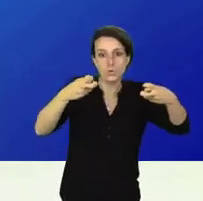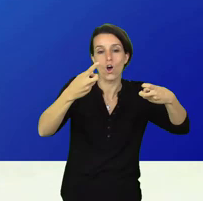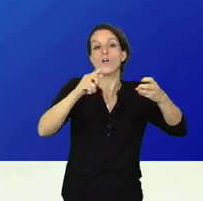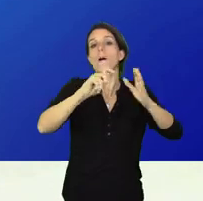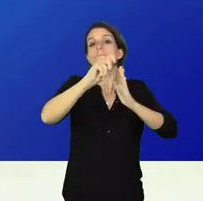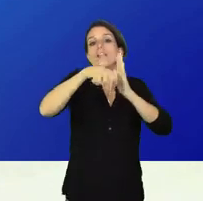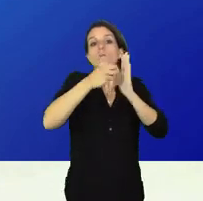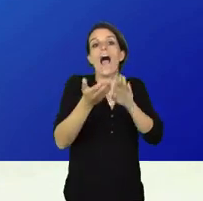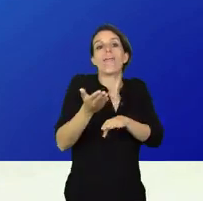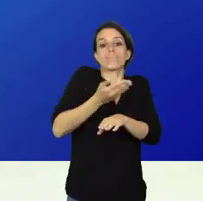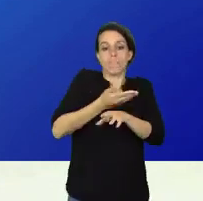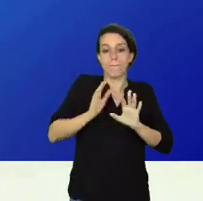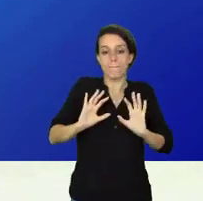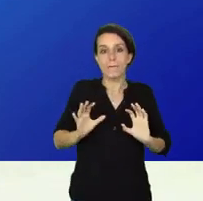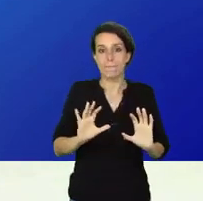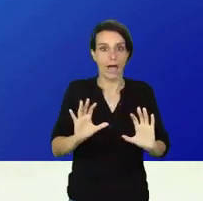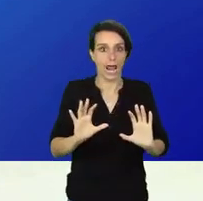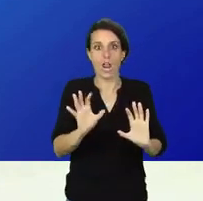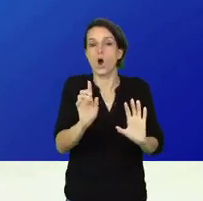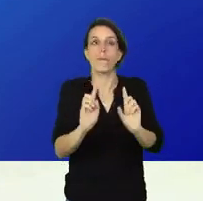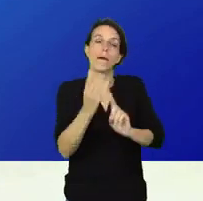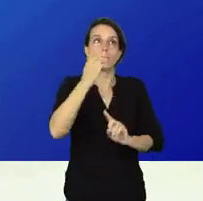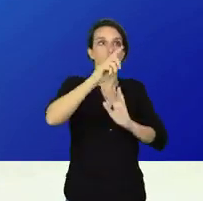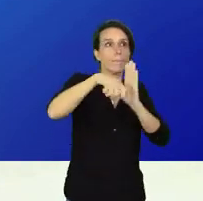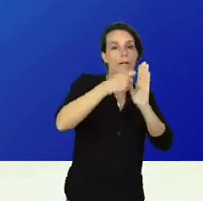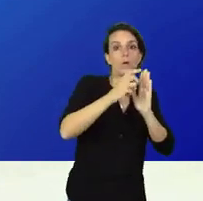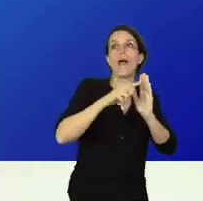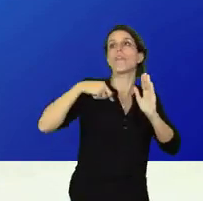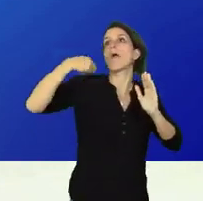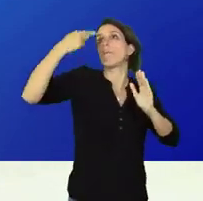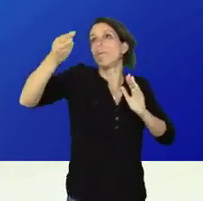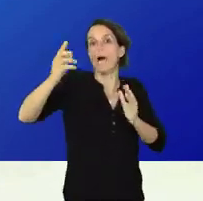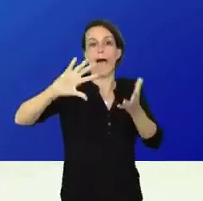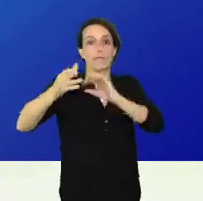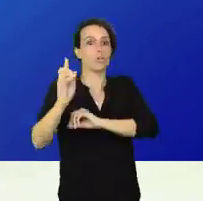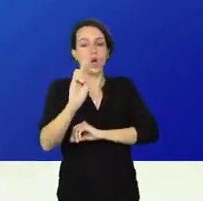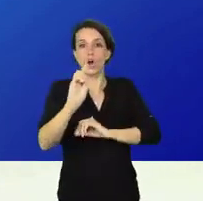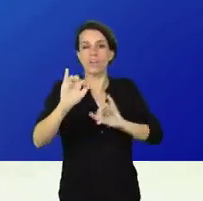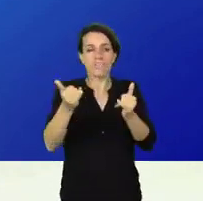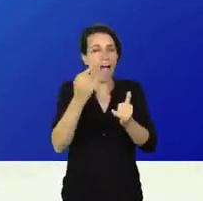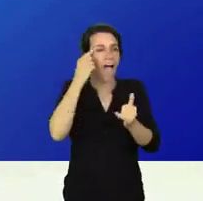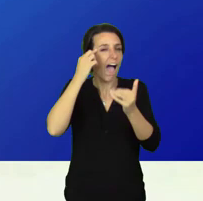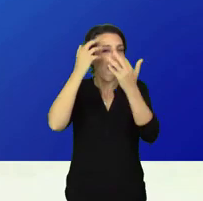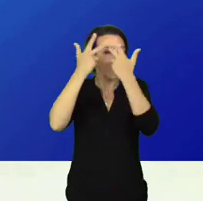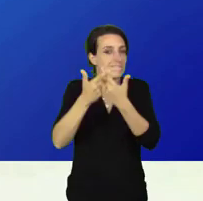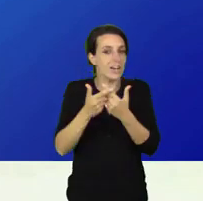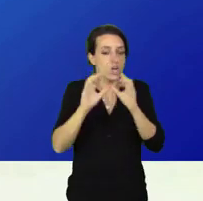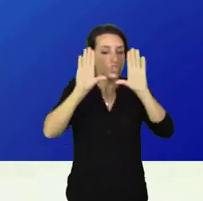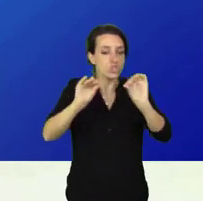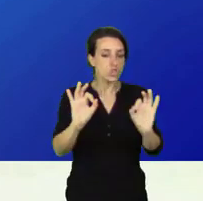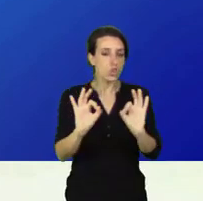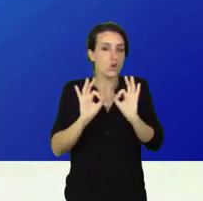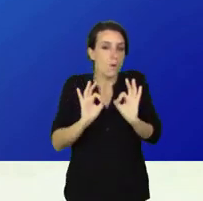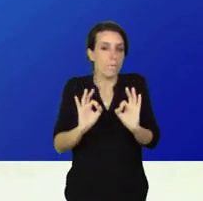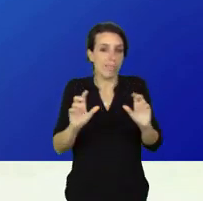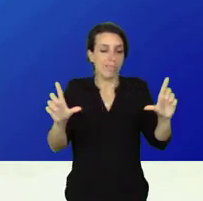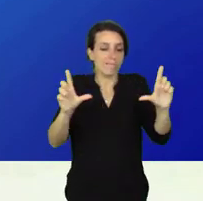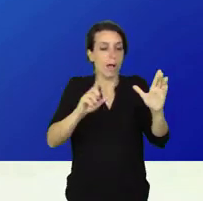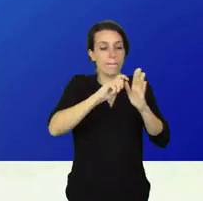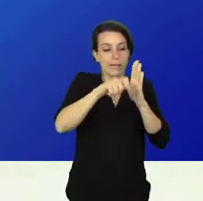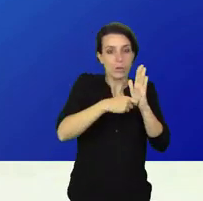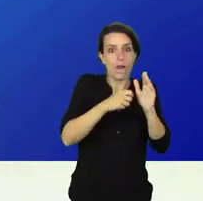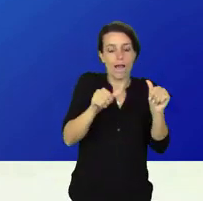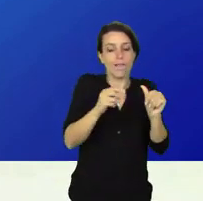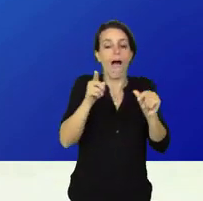subtitulado? ¿Qué implica que haya una audiodescripción dentro de la creación de mi obra? Y bueno, en este caso estamos trabajando este semestre